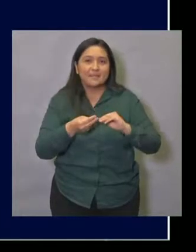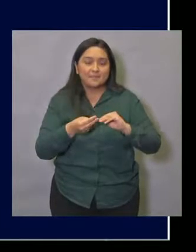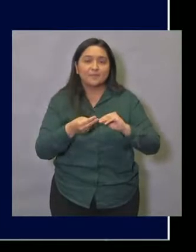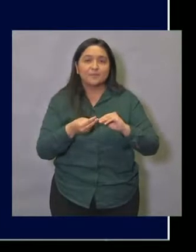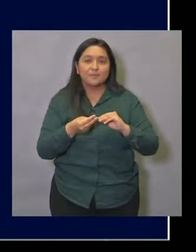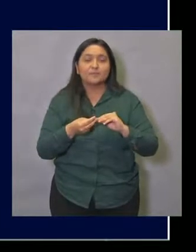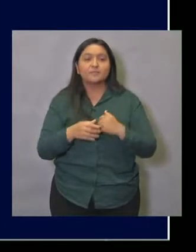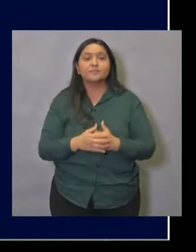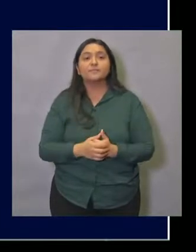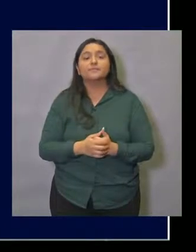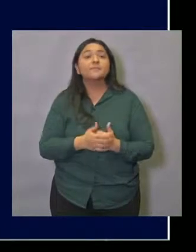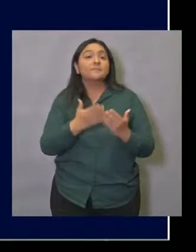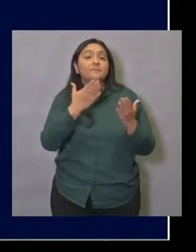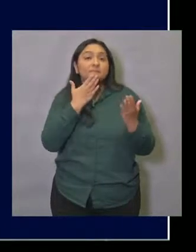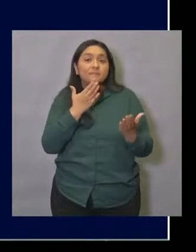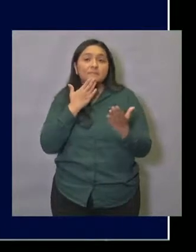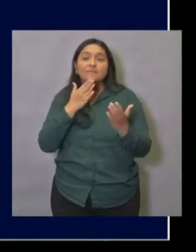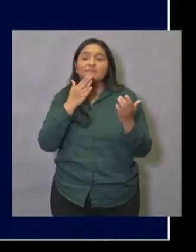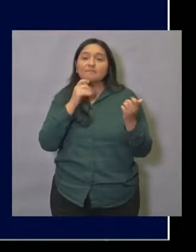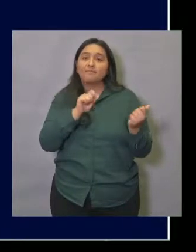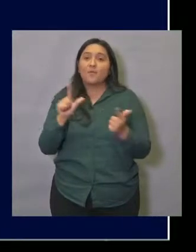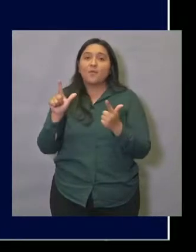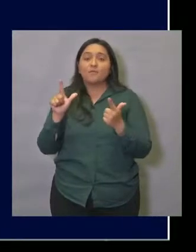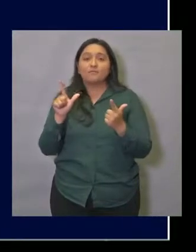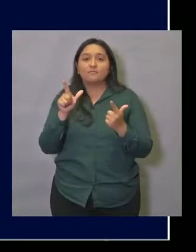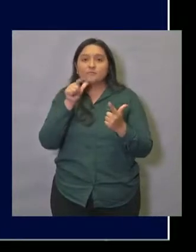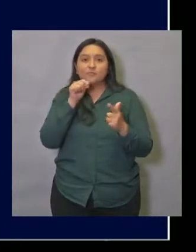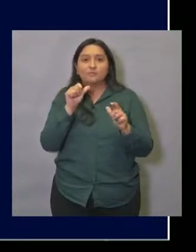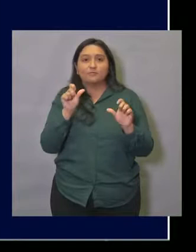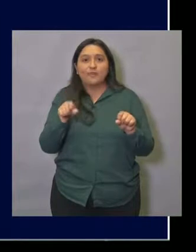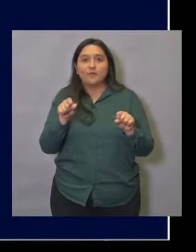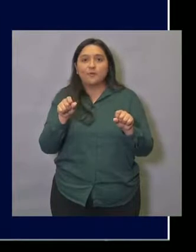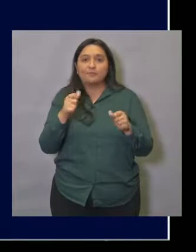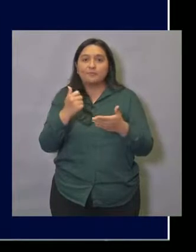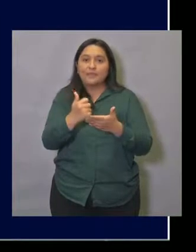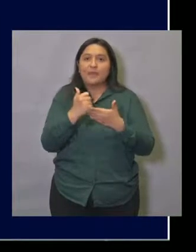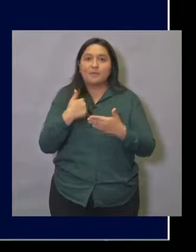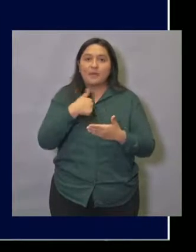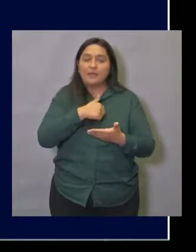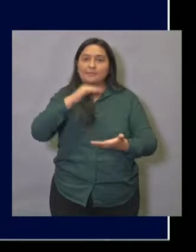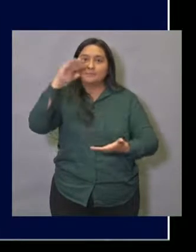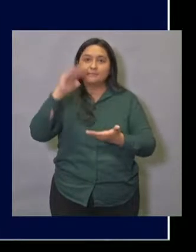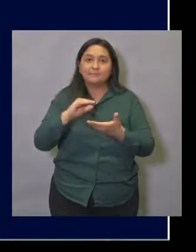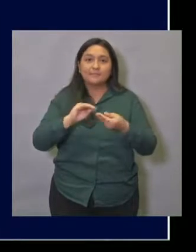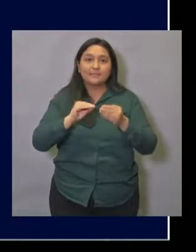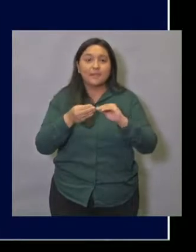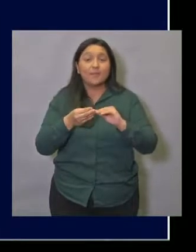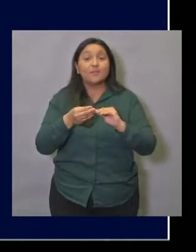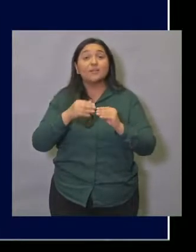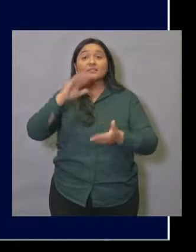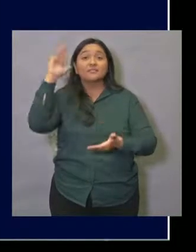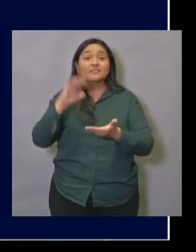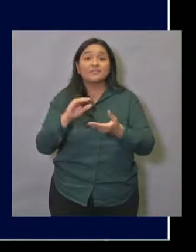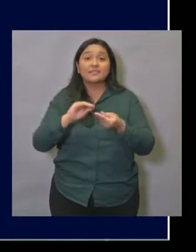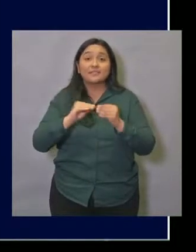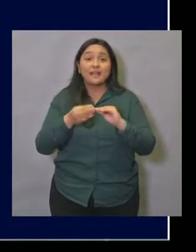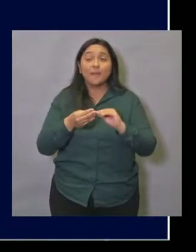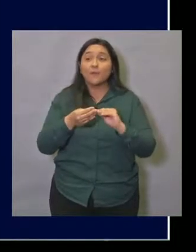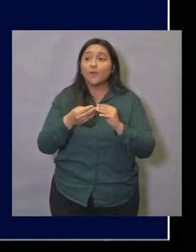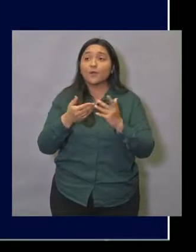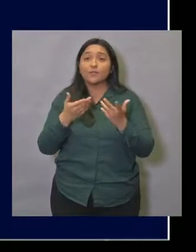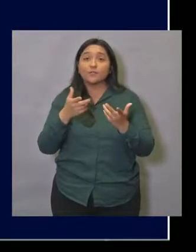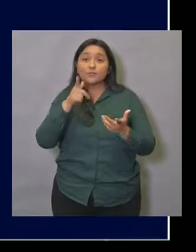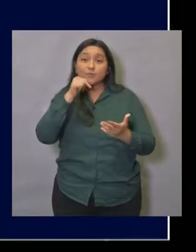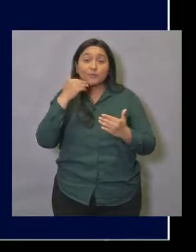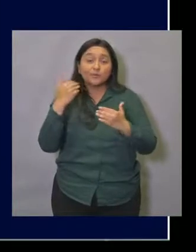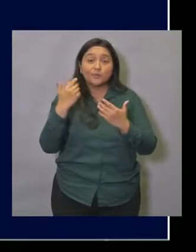Queremos agradecer a todos por hacer posible este descenso de casos. Esto no fue un milagro y esta caída significativa en el número